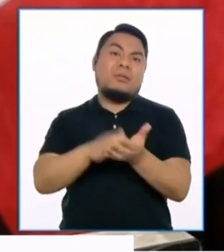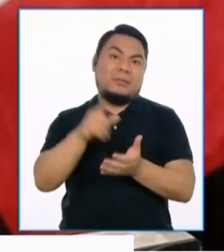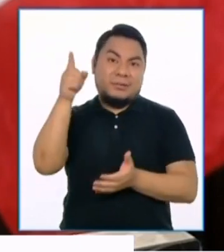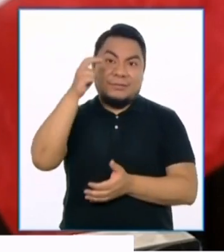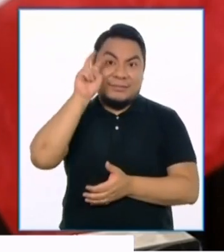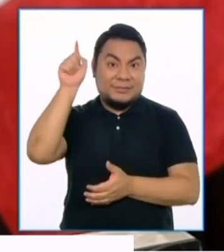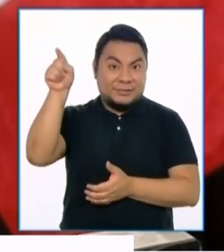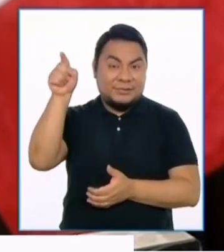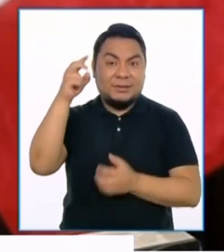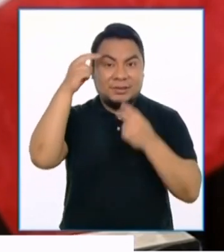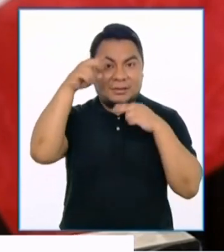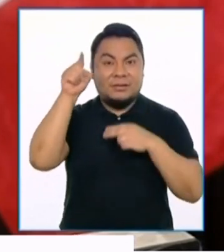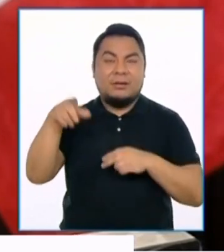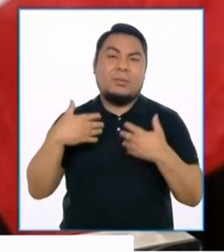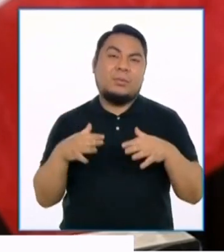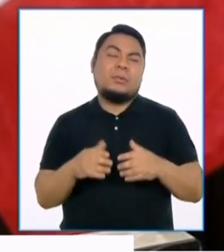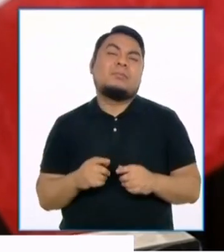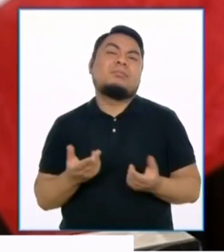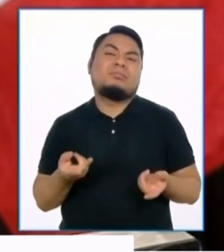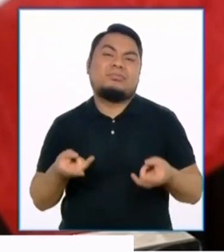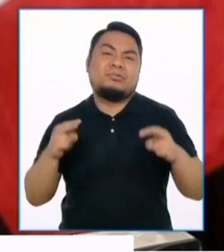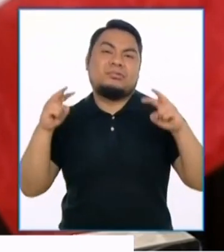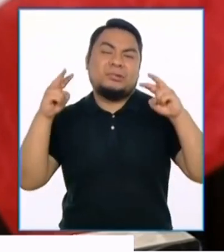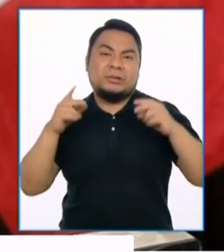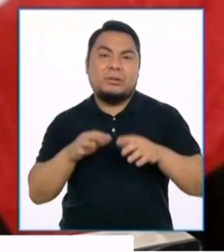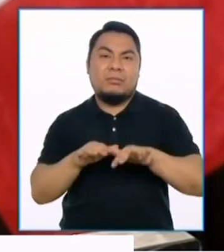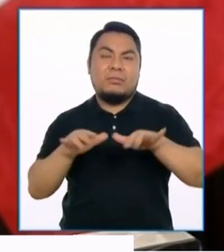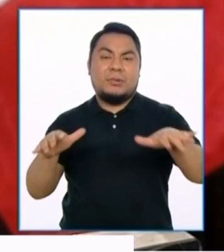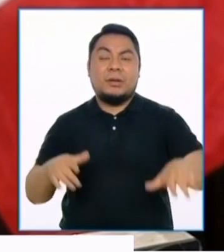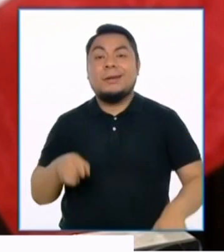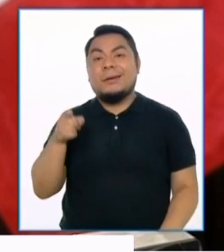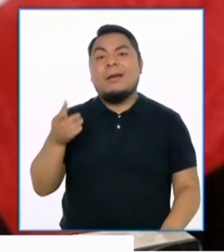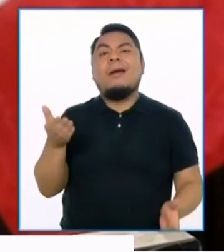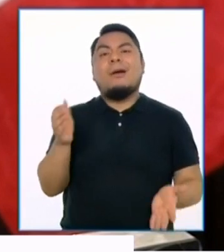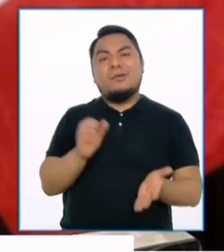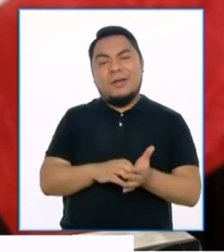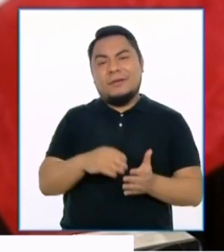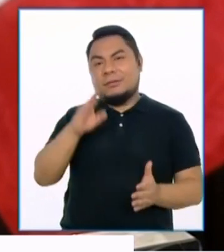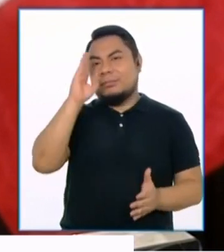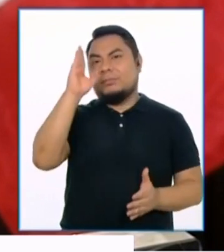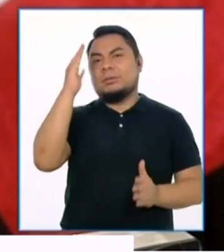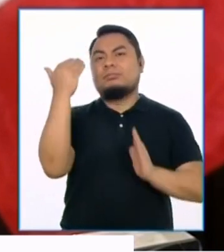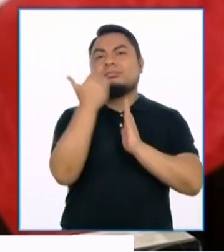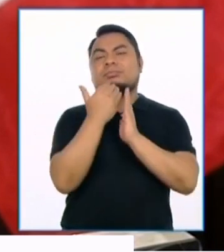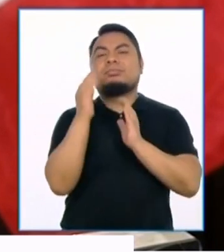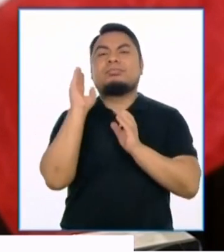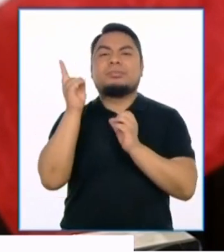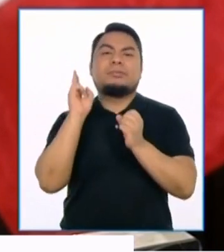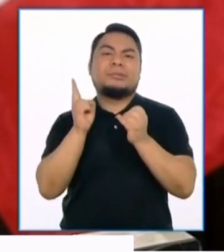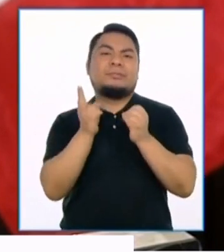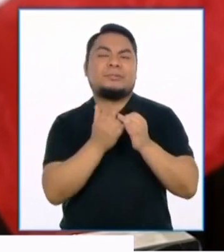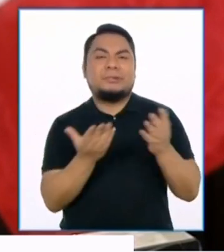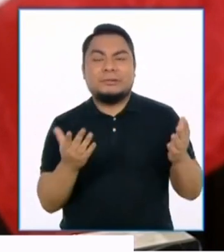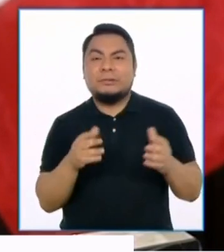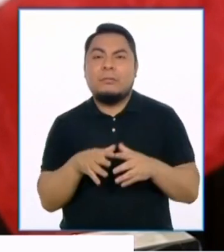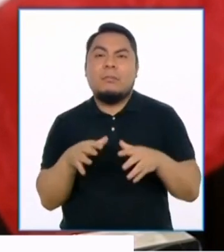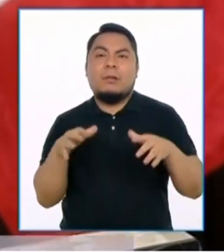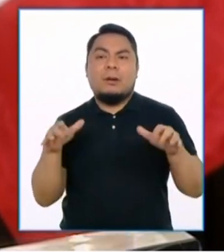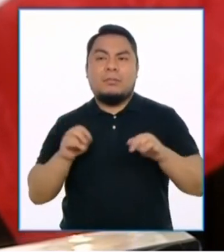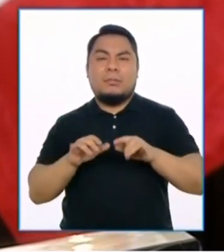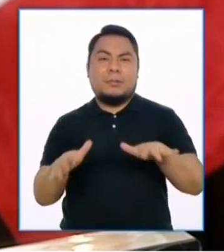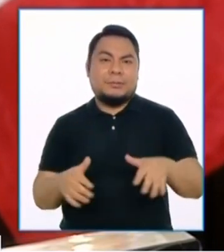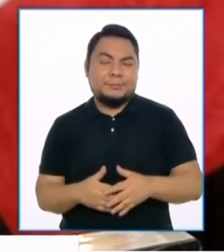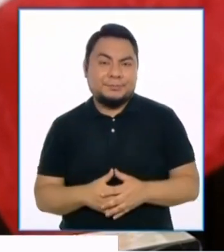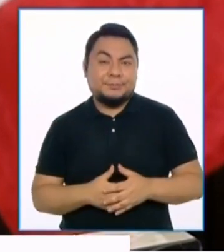nuevamente han recrudecido sus niveles de contagio diario. Y